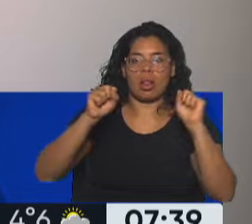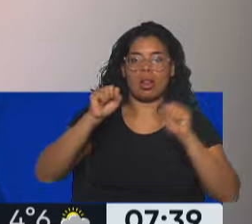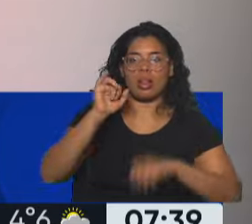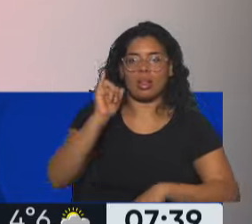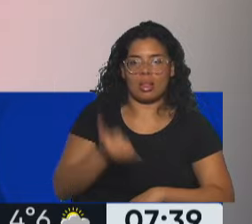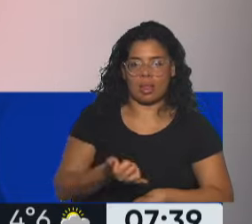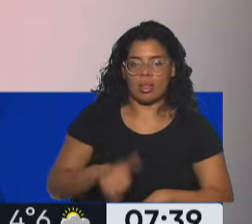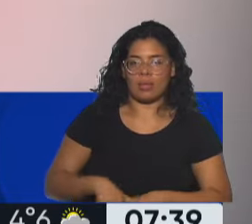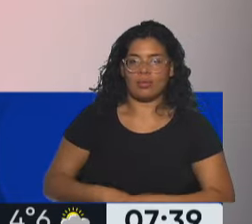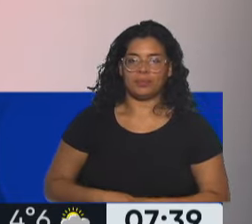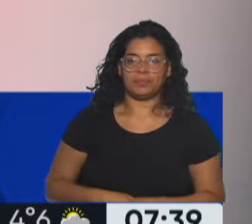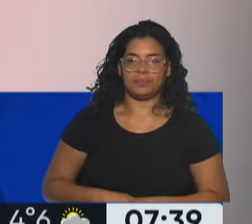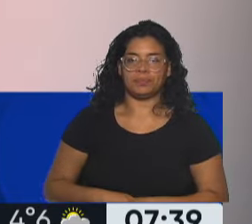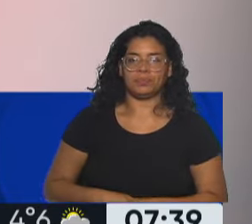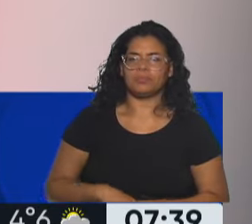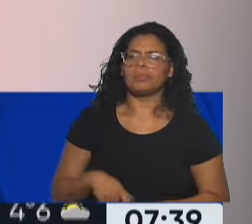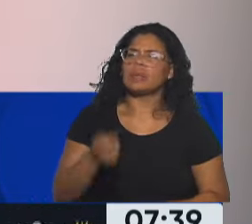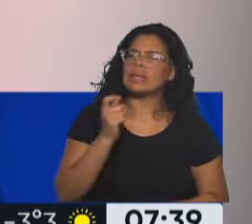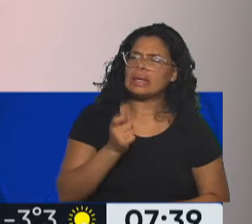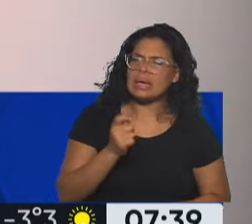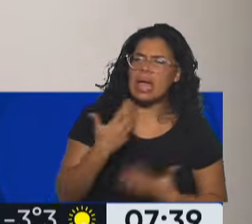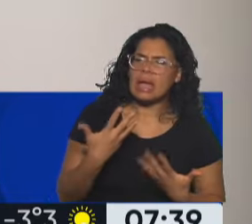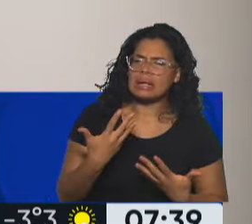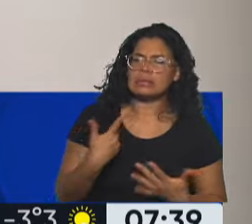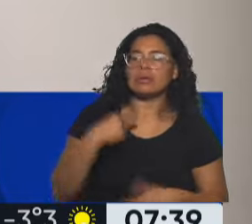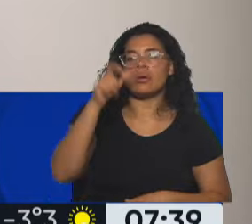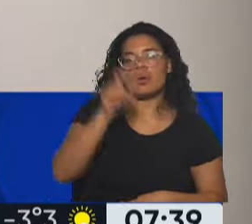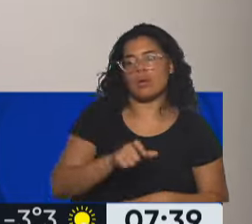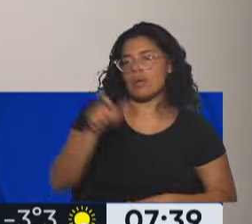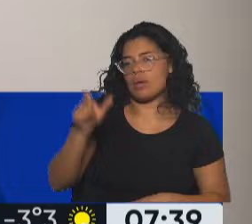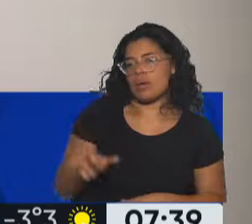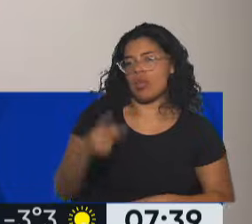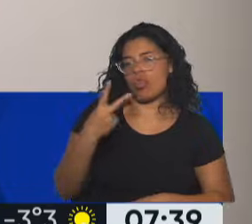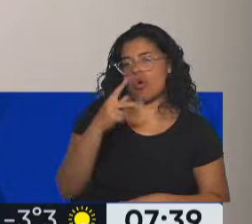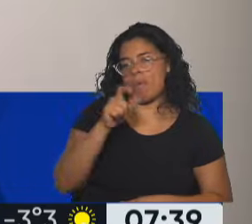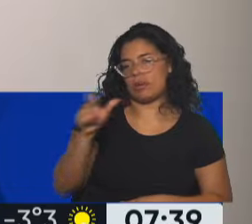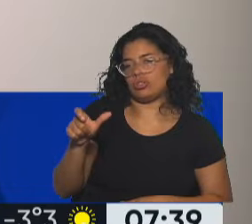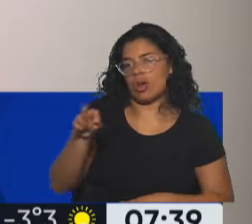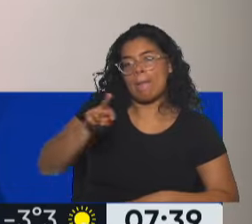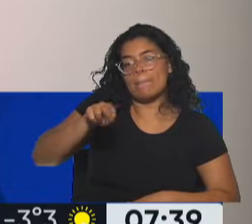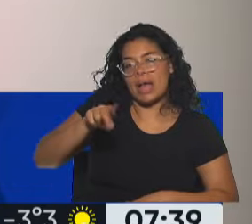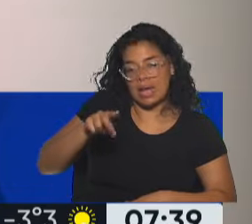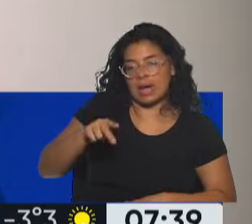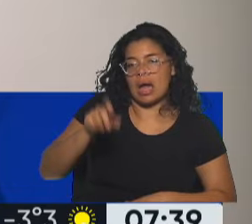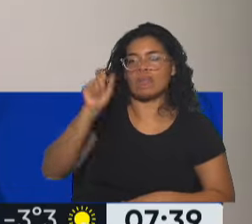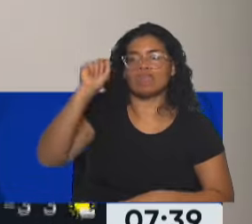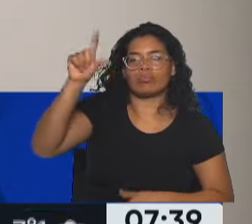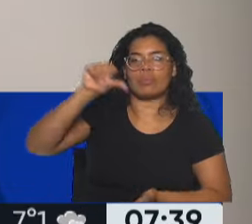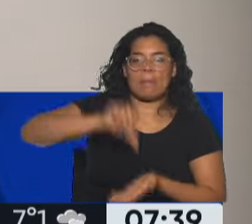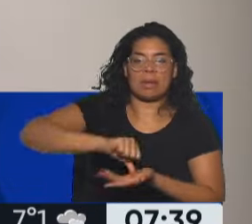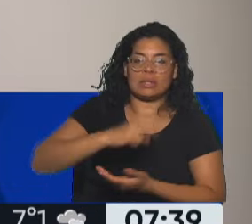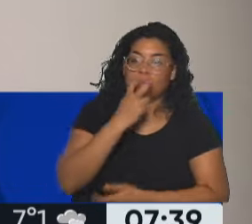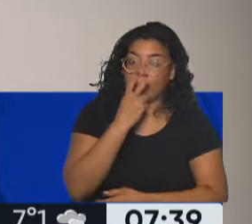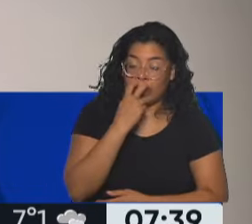Eran propiedad de una pareja de nacionalidad boliviana que quedaron detenidos por disposición de la